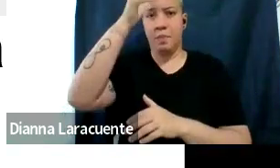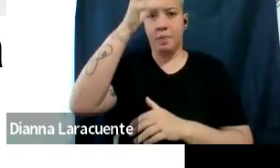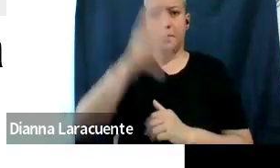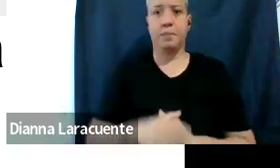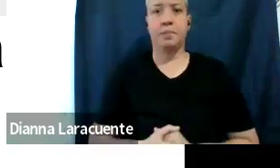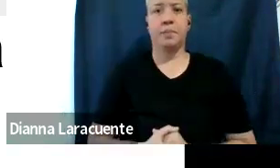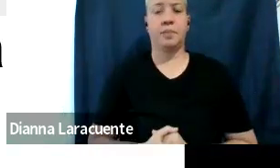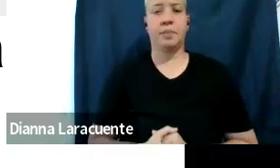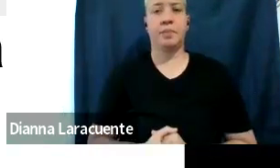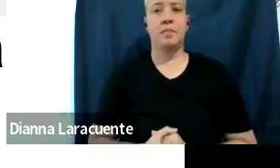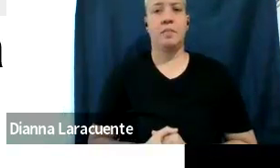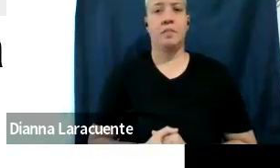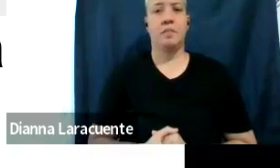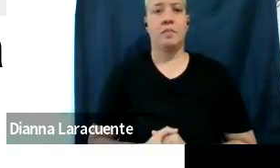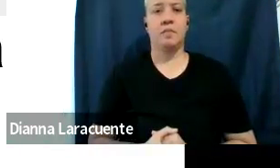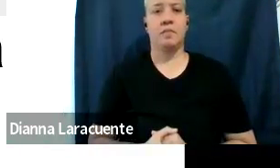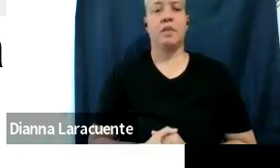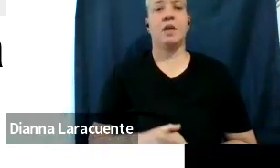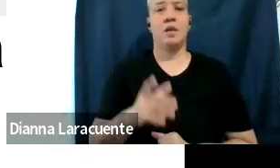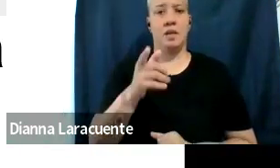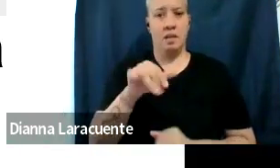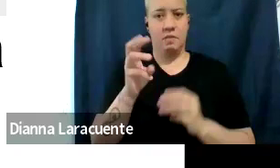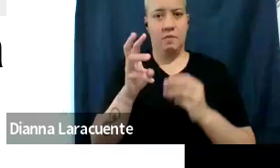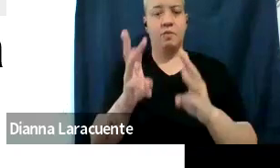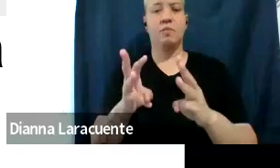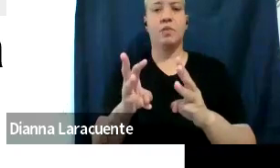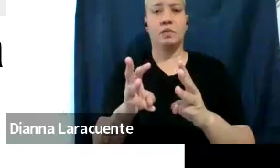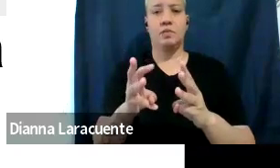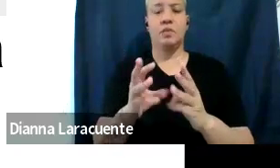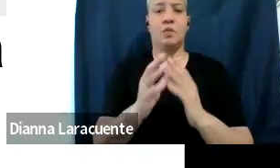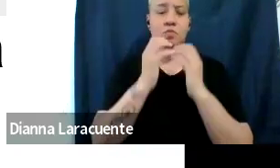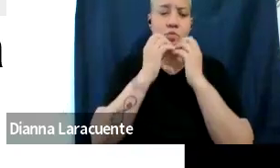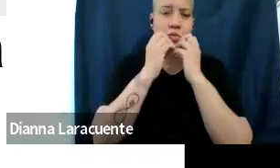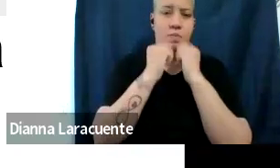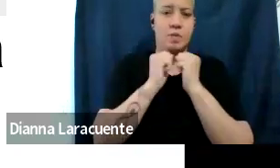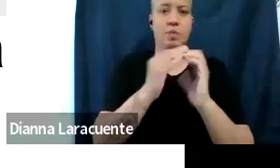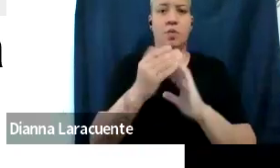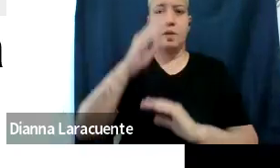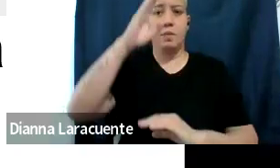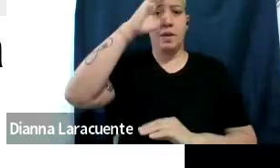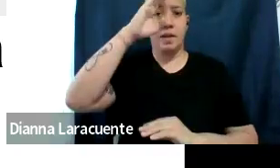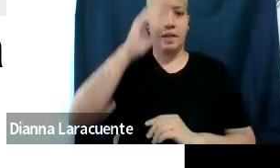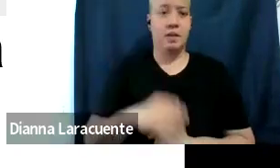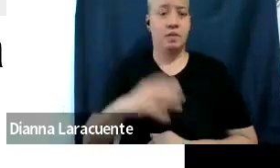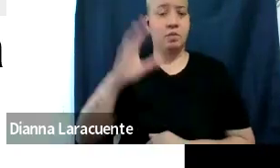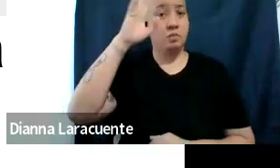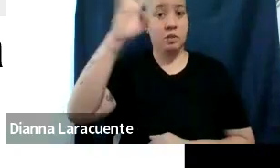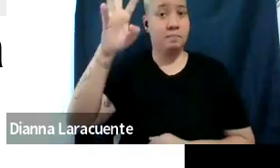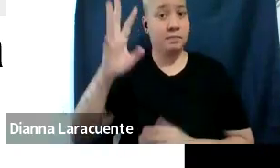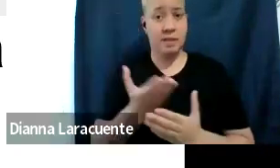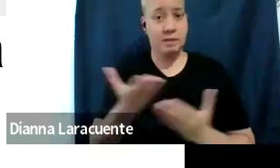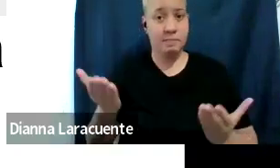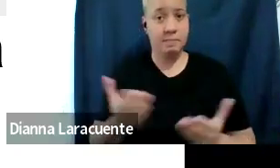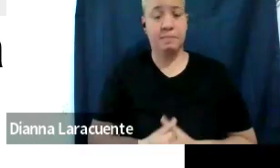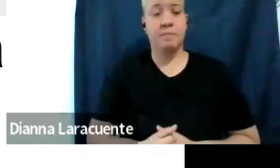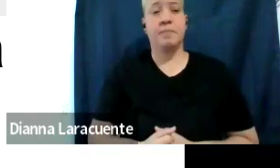ahí fue que se fue a hacer enterrar en su amado pueblo de Barranquita. No se inventen las cosas. Y dice,